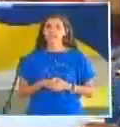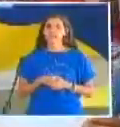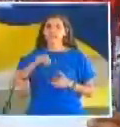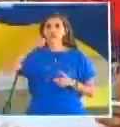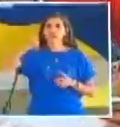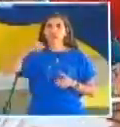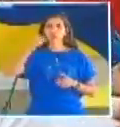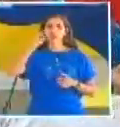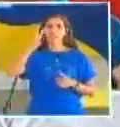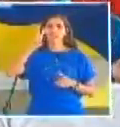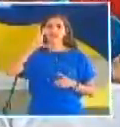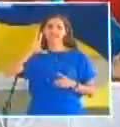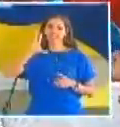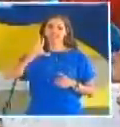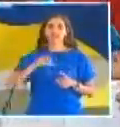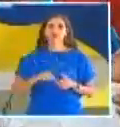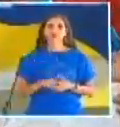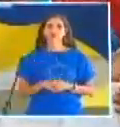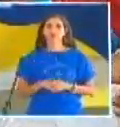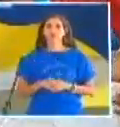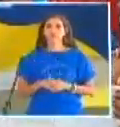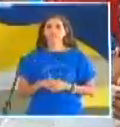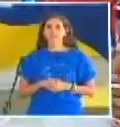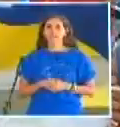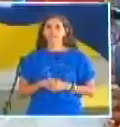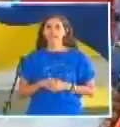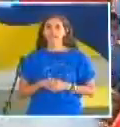Juan 23.